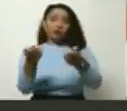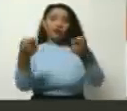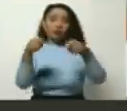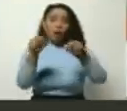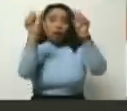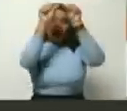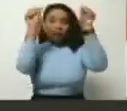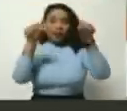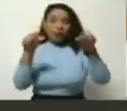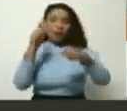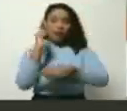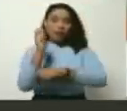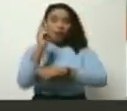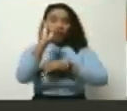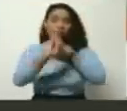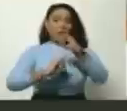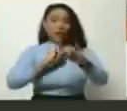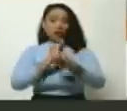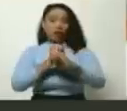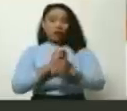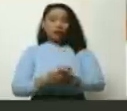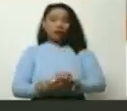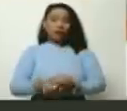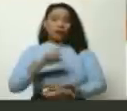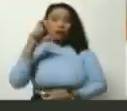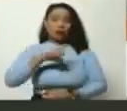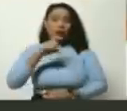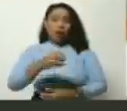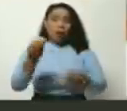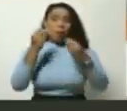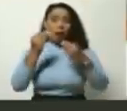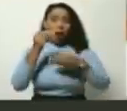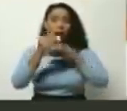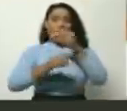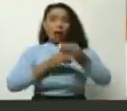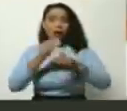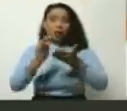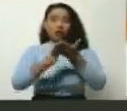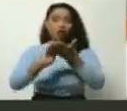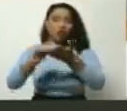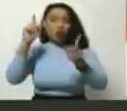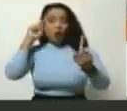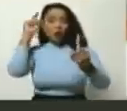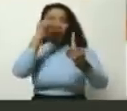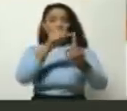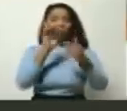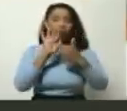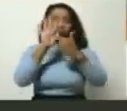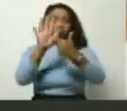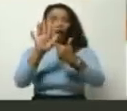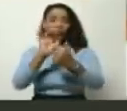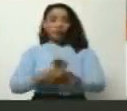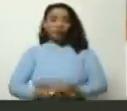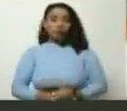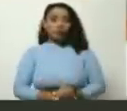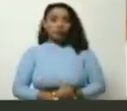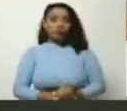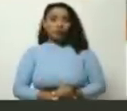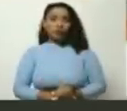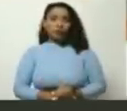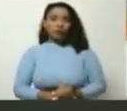sistema financiero internacional, necesarios para alcanzar los objetivos planteados.